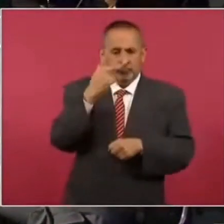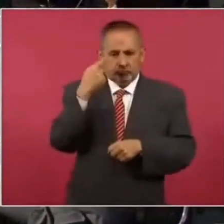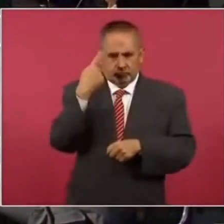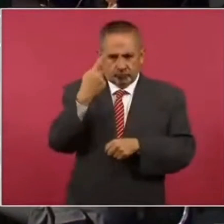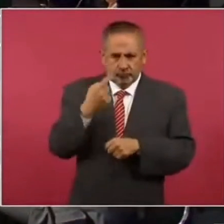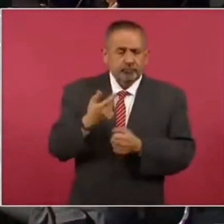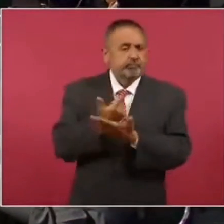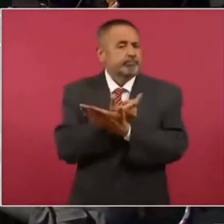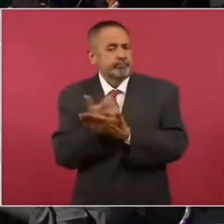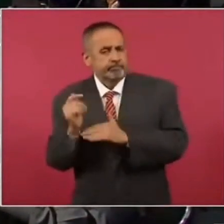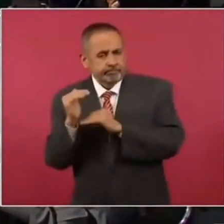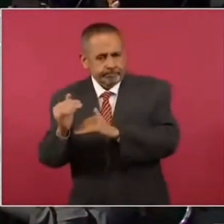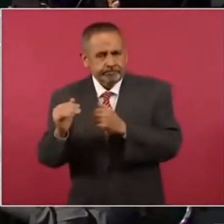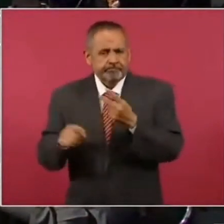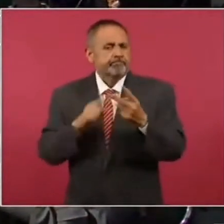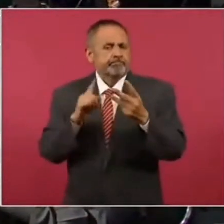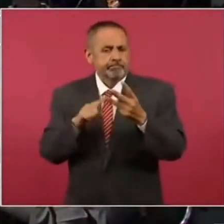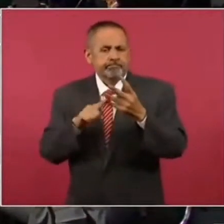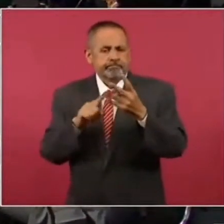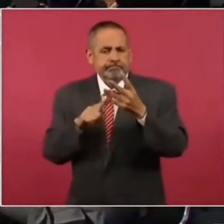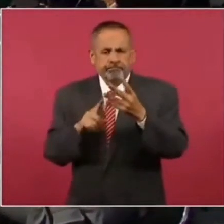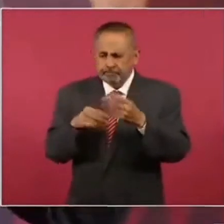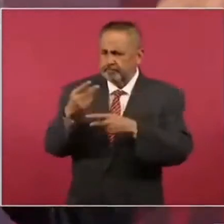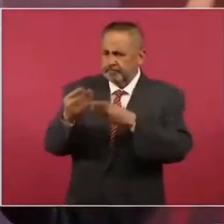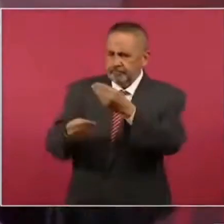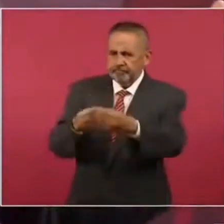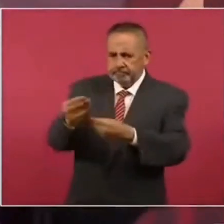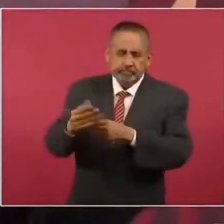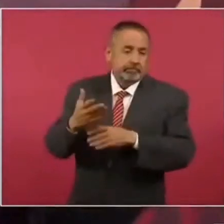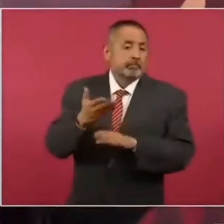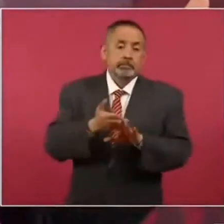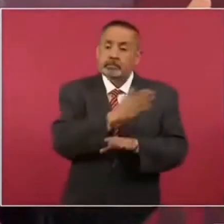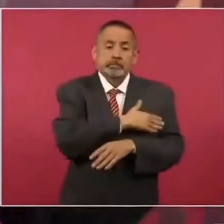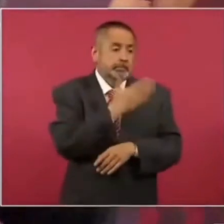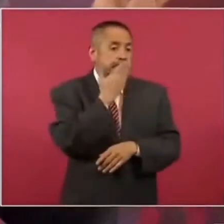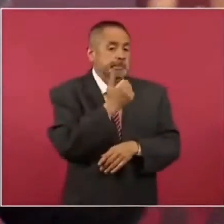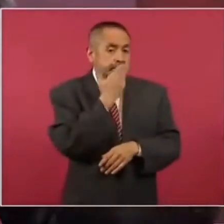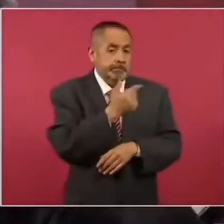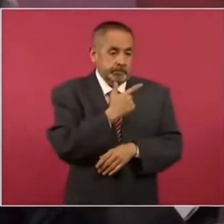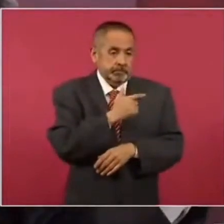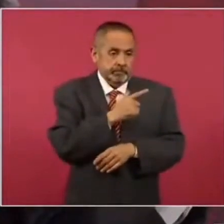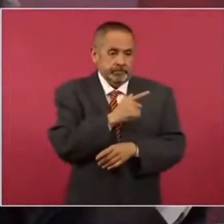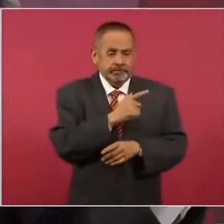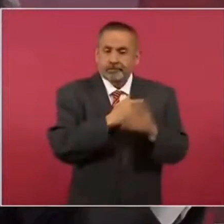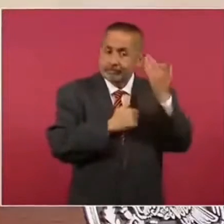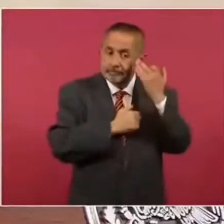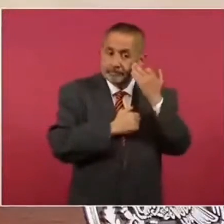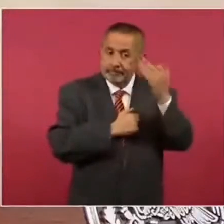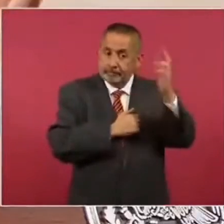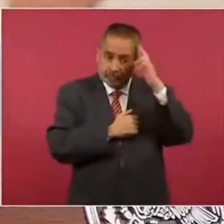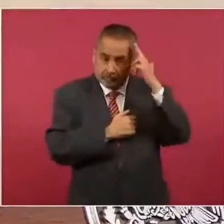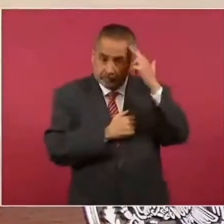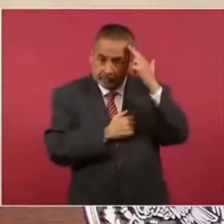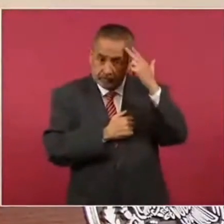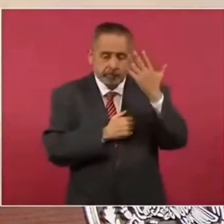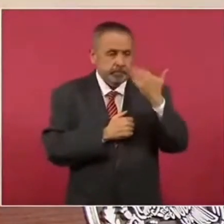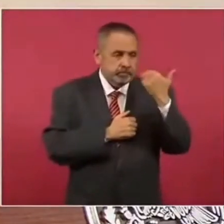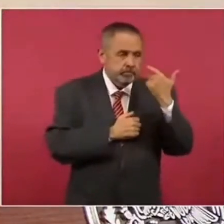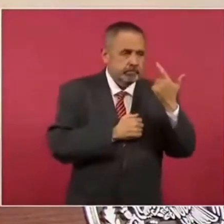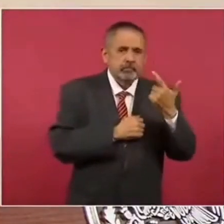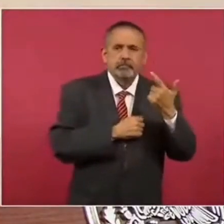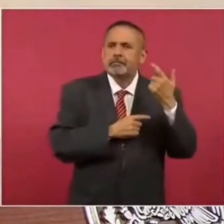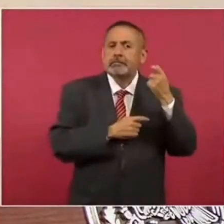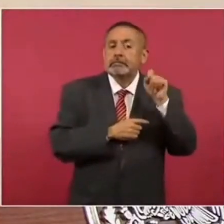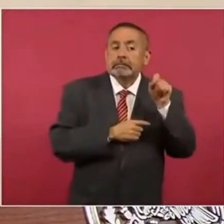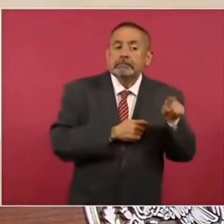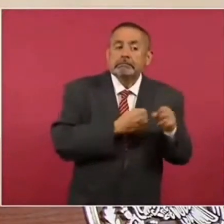mínimo, otras prestaciones que desde luego pues, no se tenían en el Porfiriato. Había esclavitud en